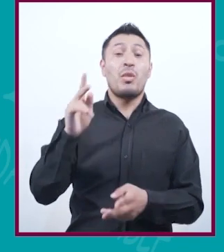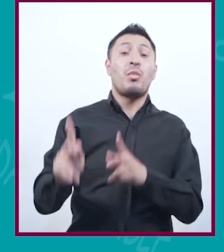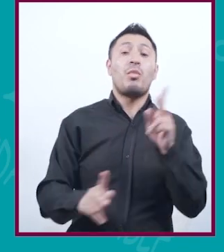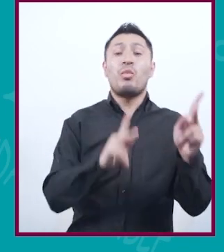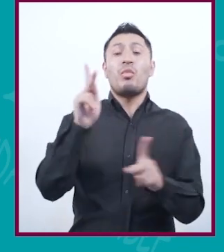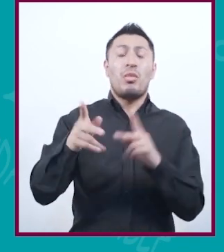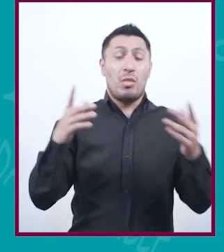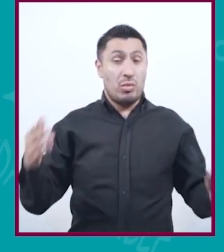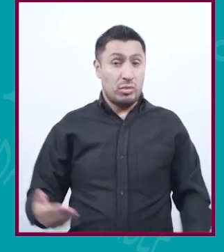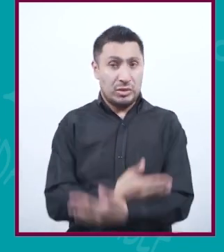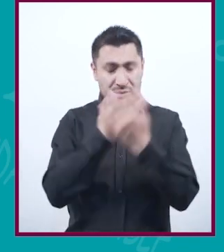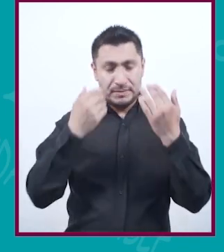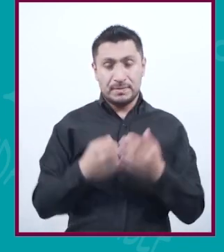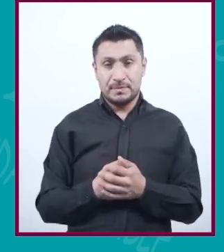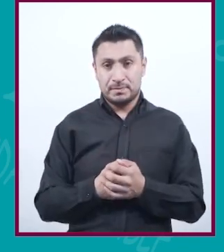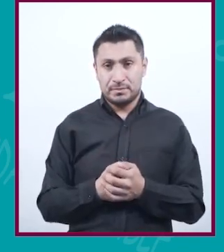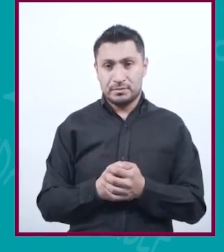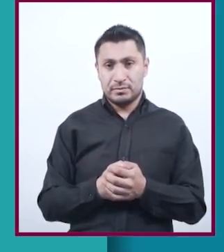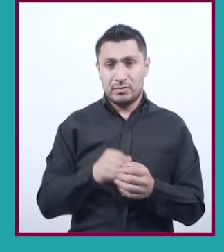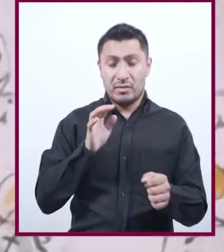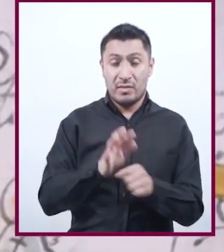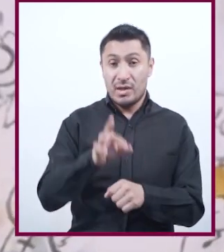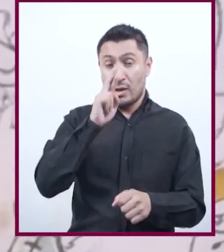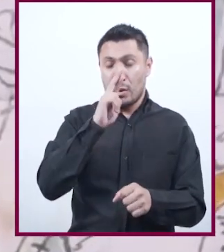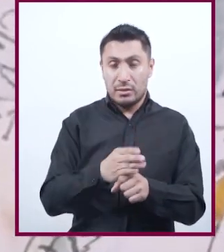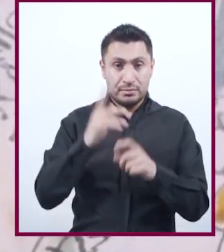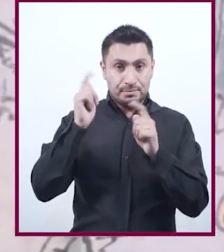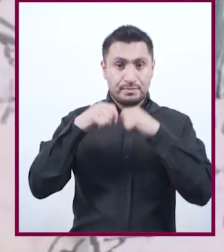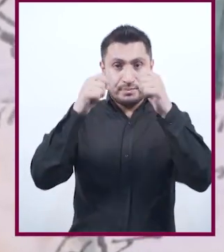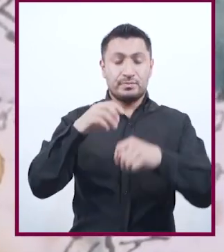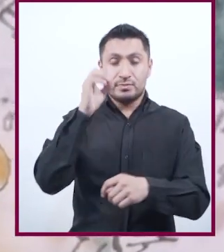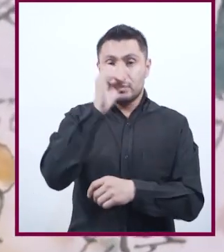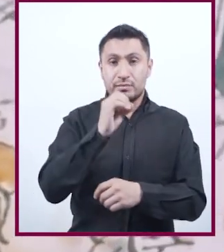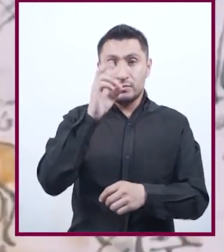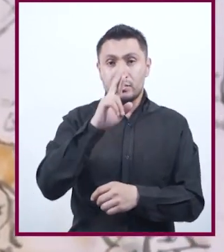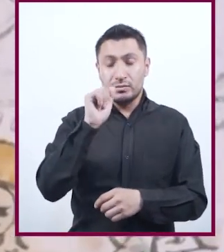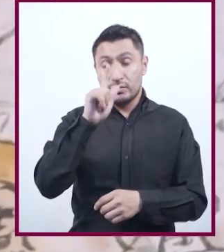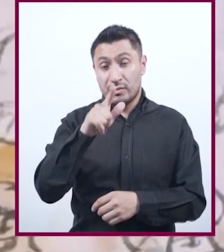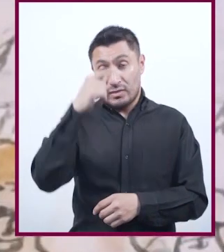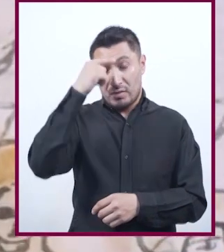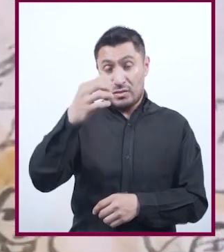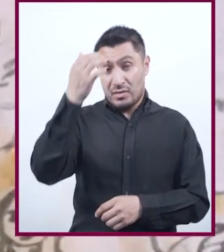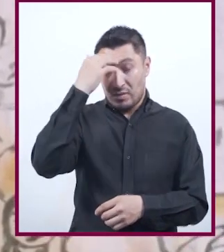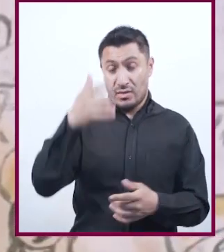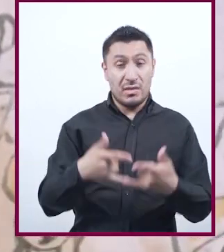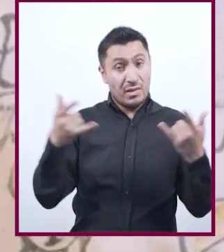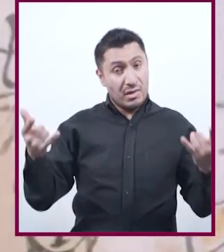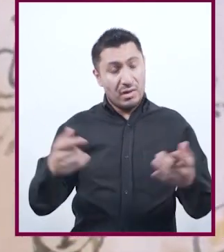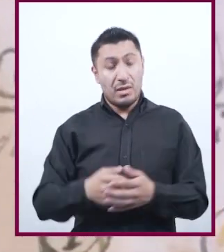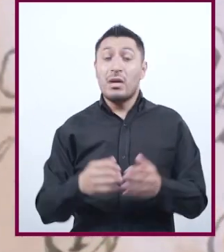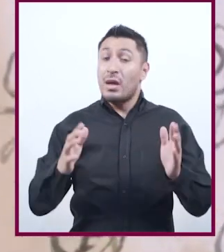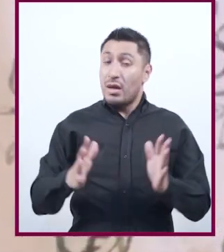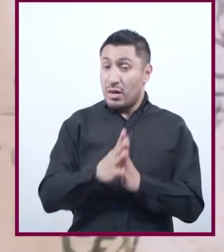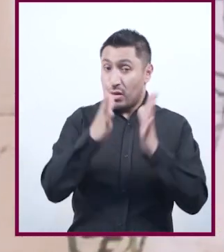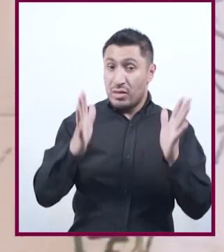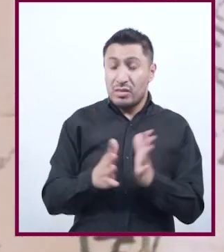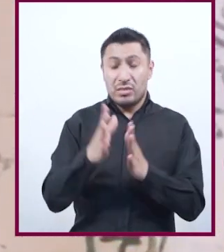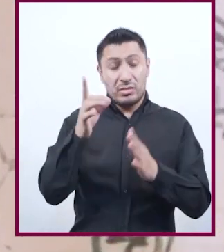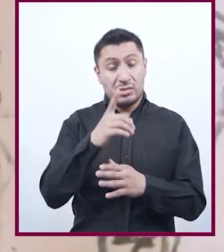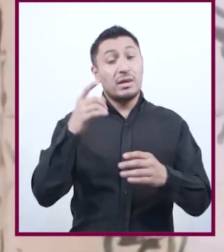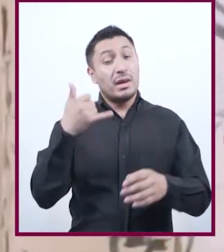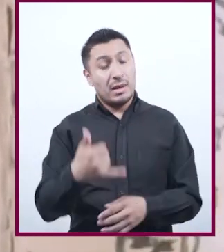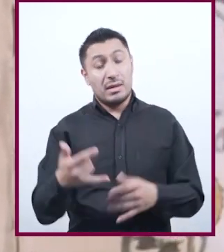tradición oral para la conciencia histórica? Como fuente hay que tener, y como historiadores, debemos de tener mucho cuidado con